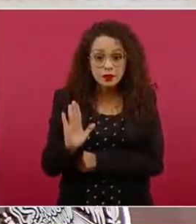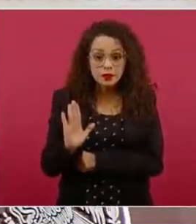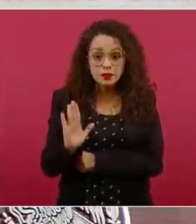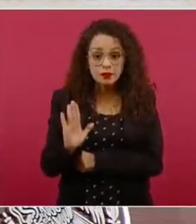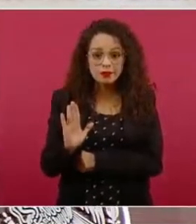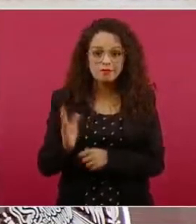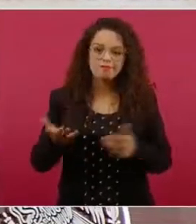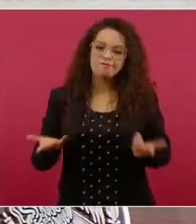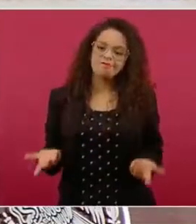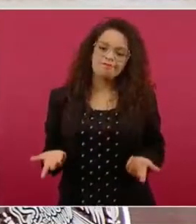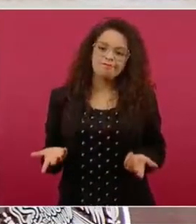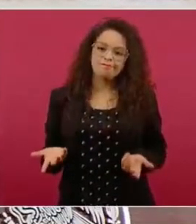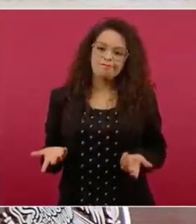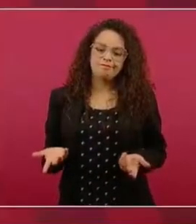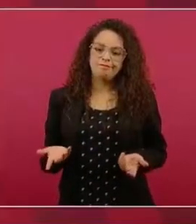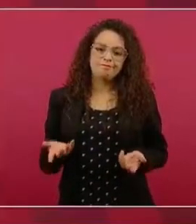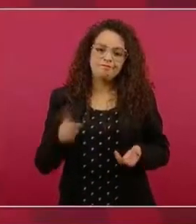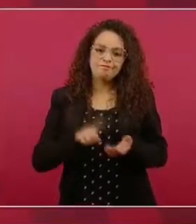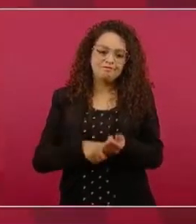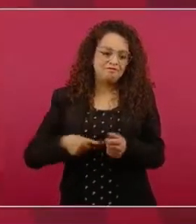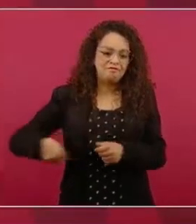no hacemos nada,